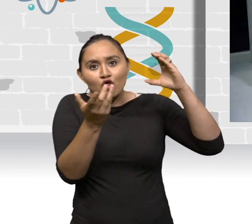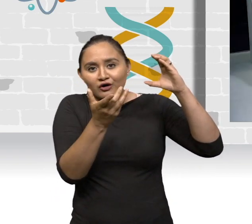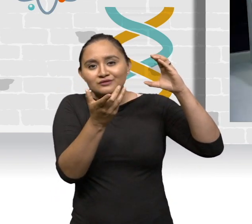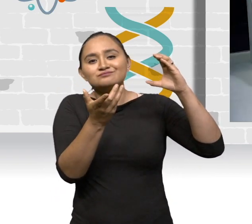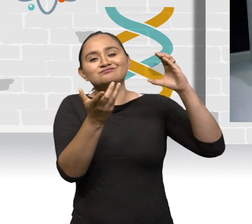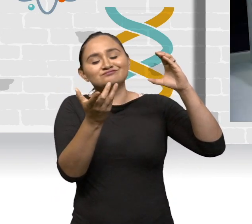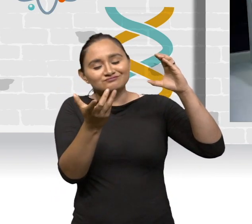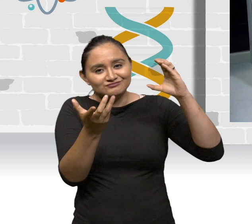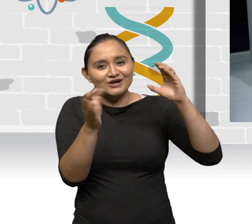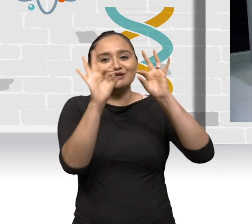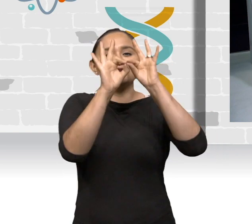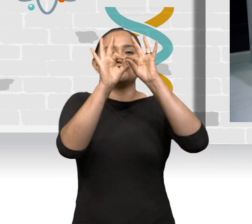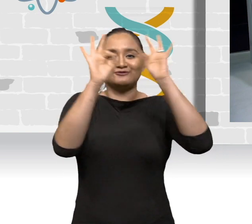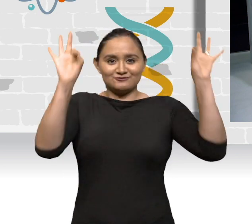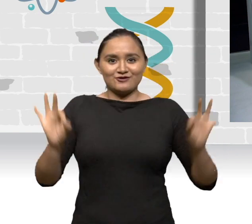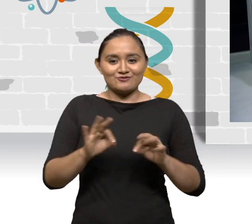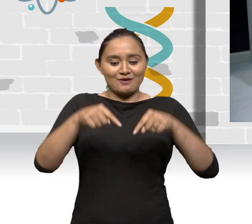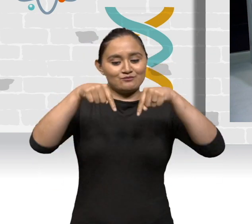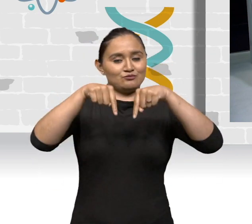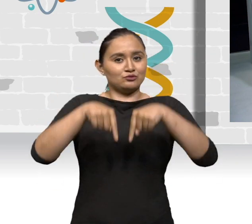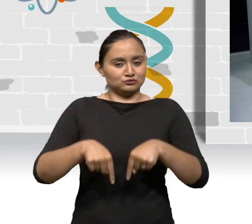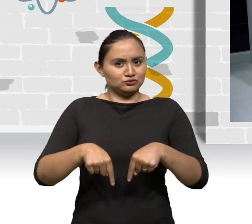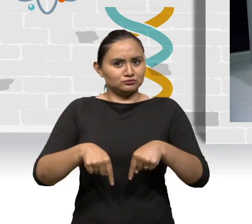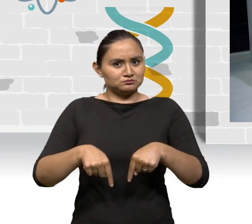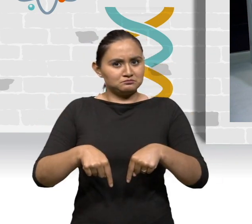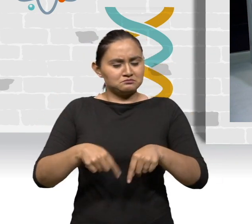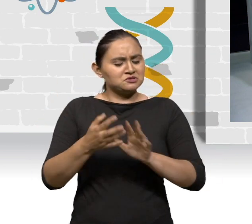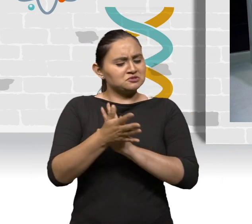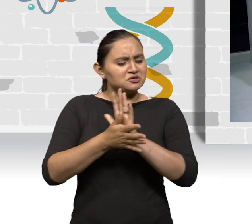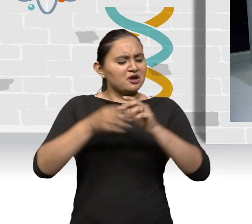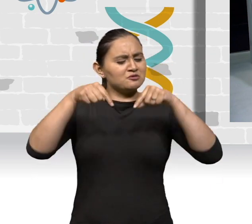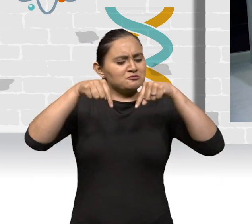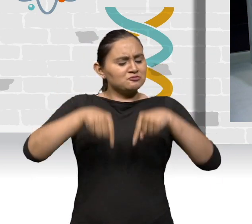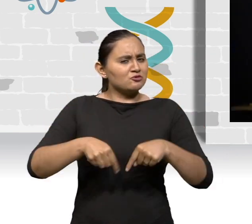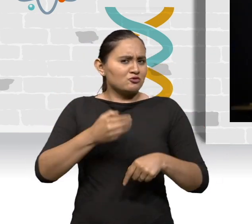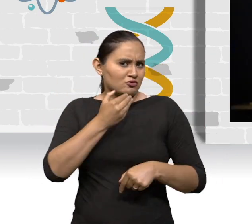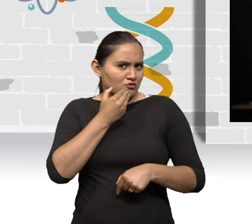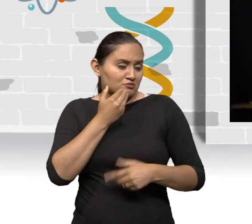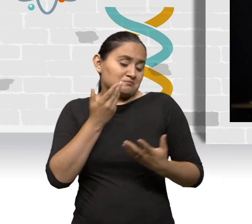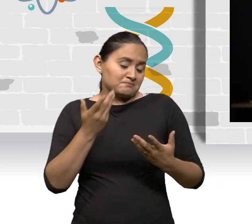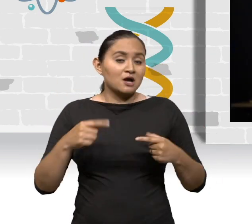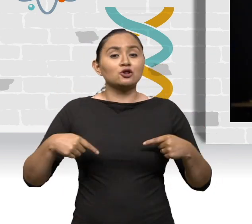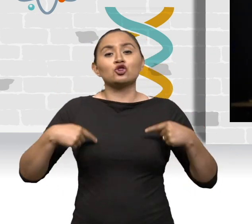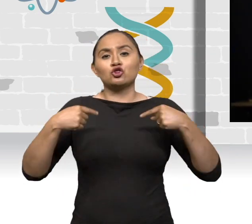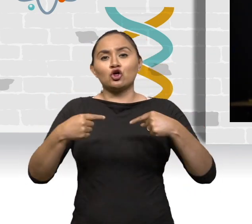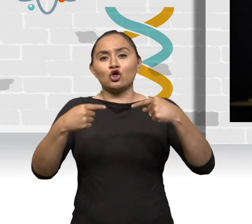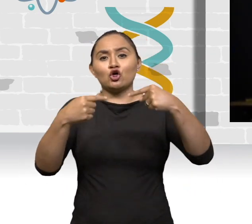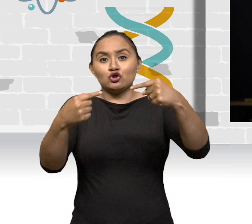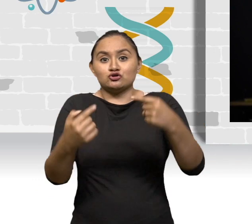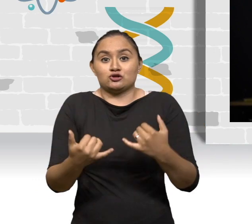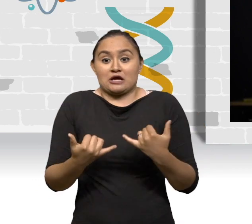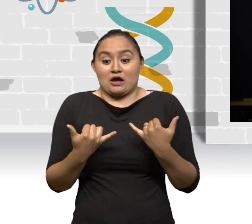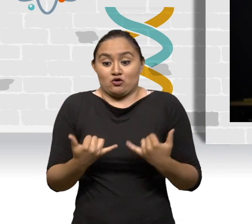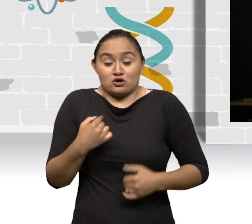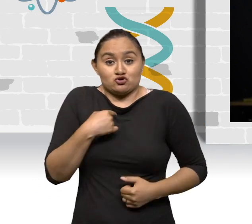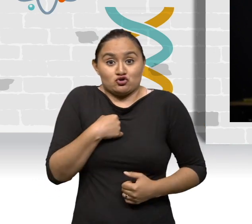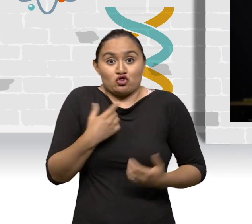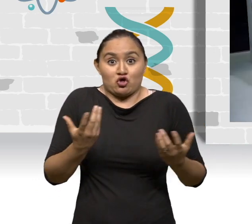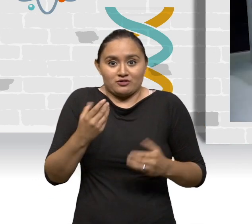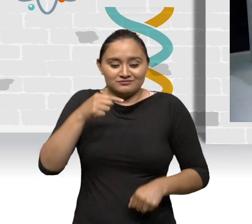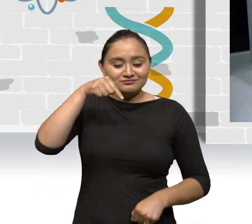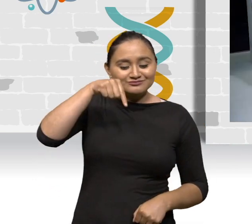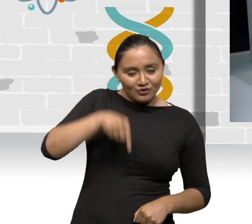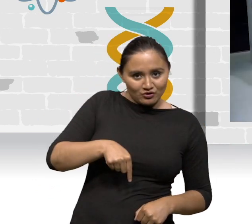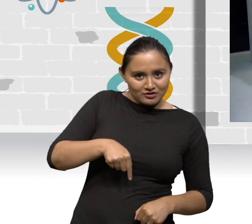posición. Todos los días utilizamos posición para determinar en dónde estamos, cómo nos vamos de un lugar a